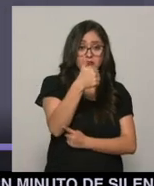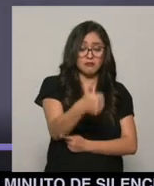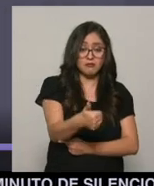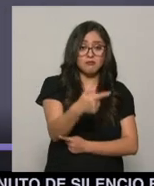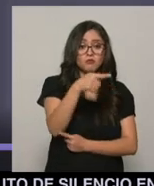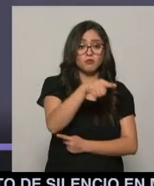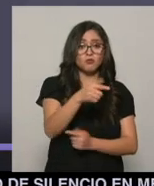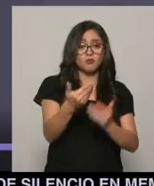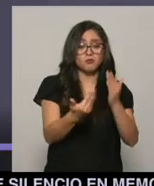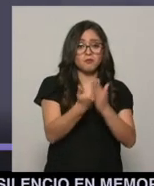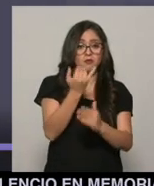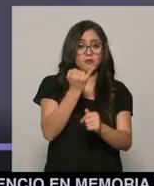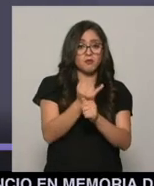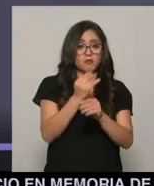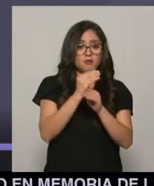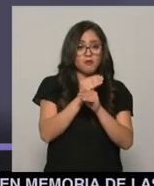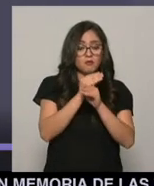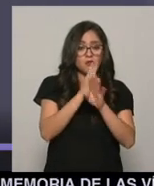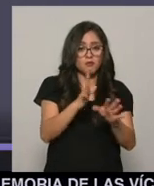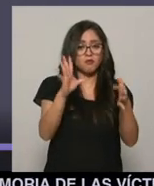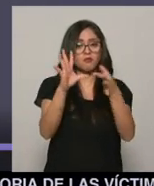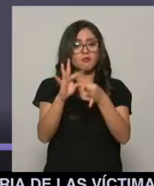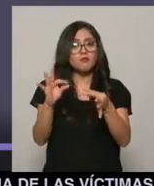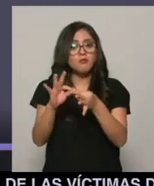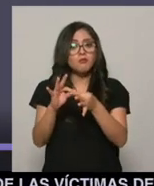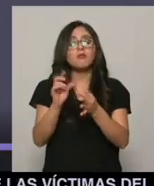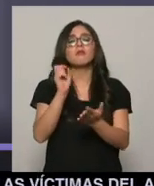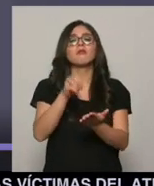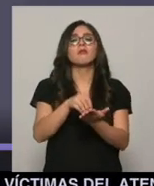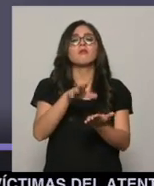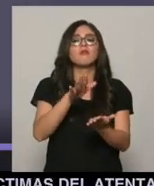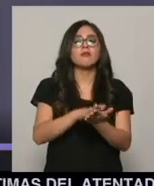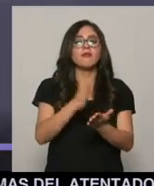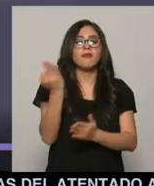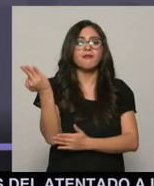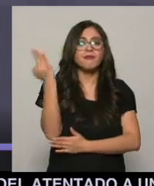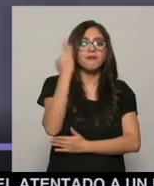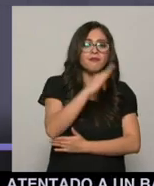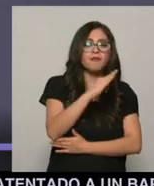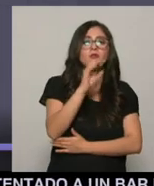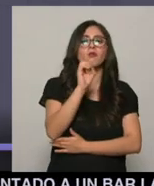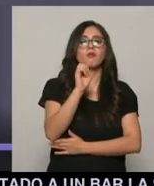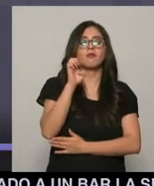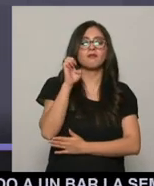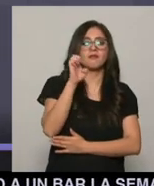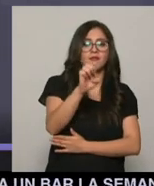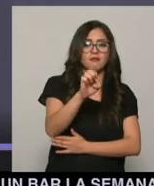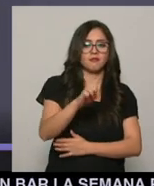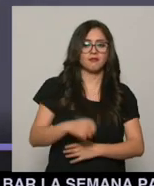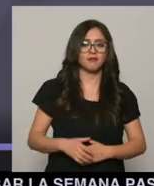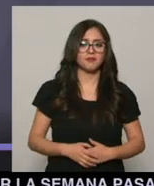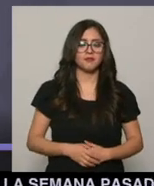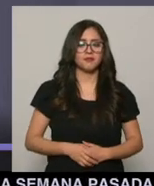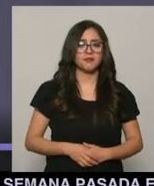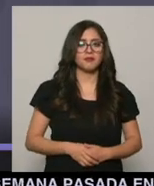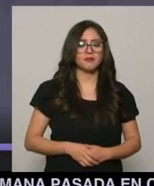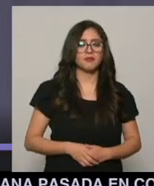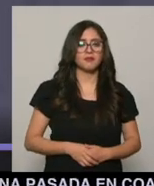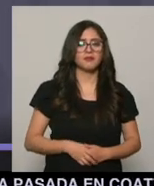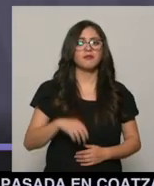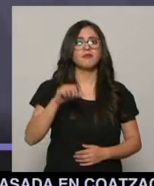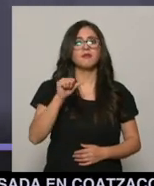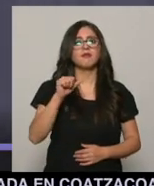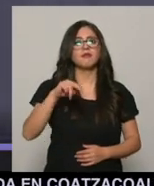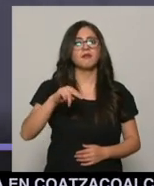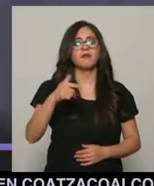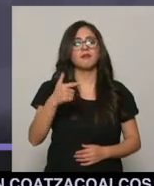sus mañaneras y desde luego en el informe son datos falsos o engañosos. Ángel Ávila. Pues comentarte que